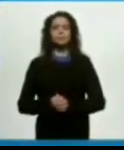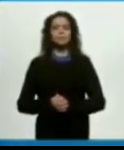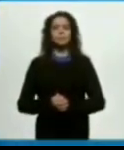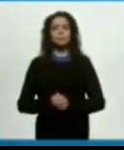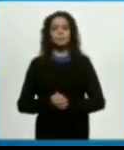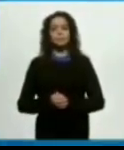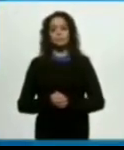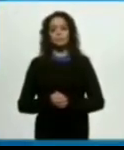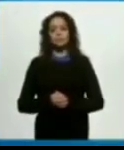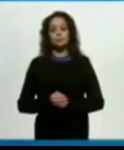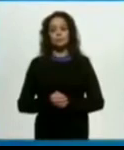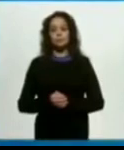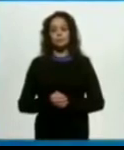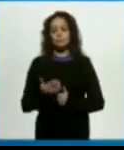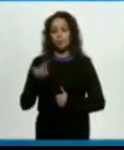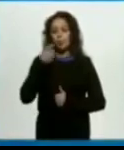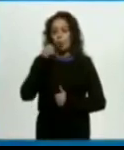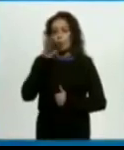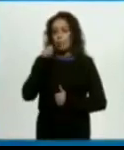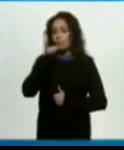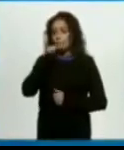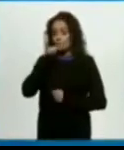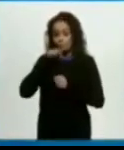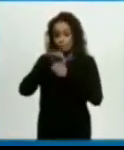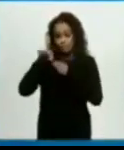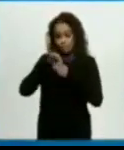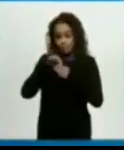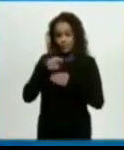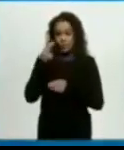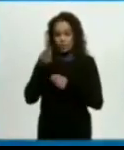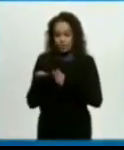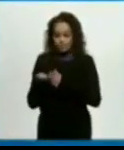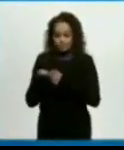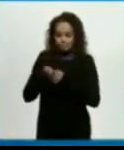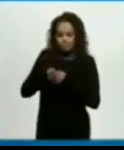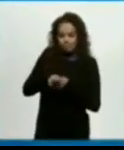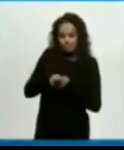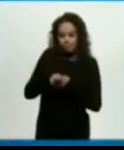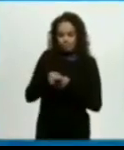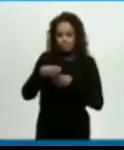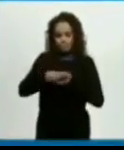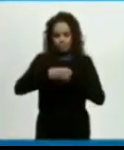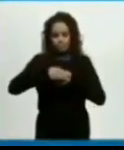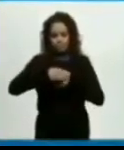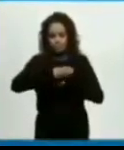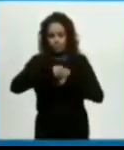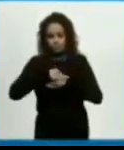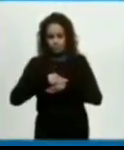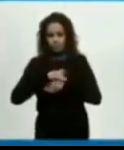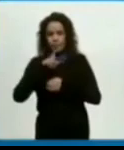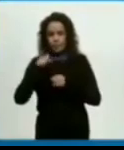Y antes de poner el pegamento, vamos a doblarlos para que el cuerpo vaya tomando su forma.